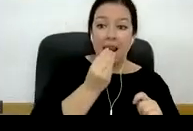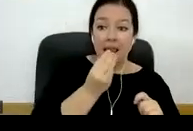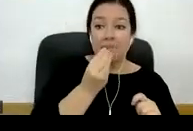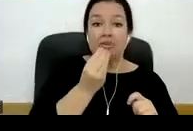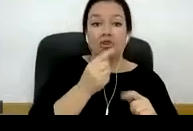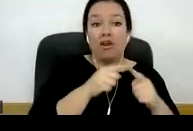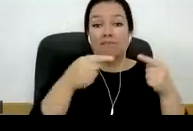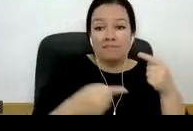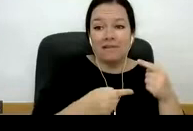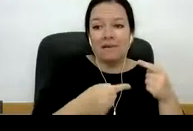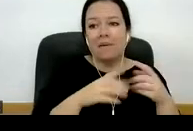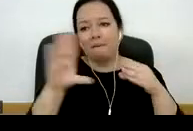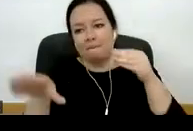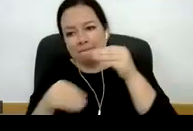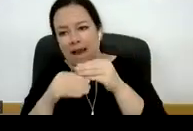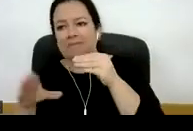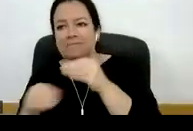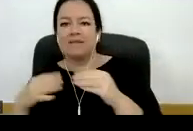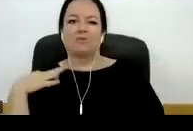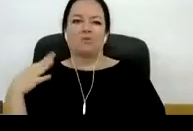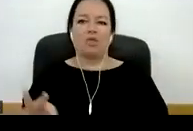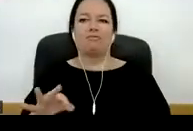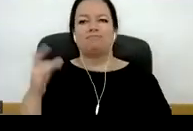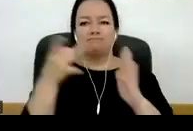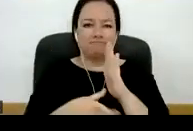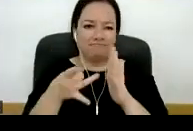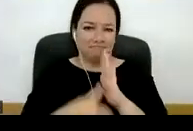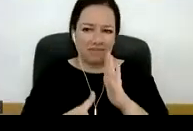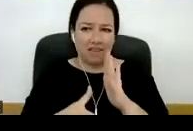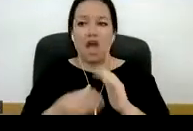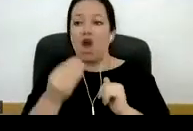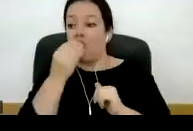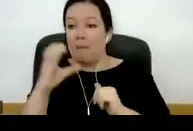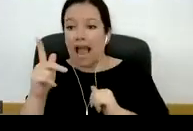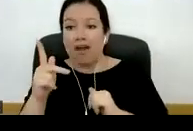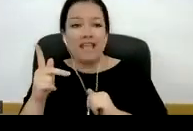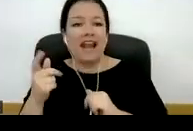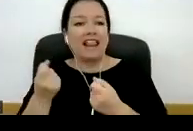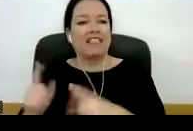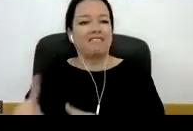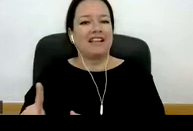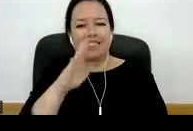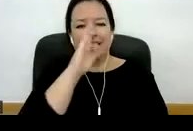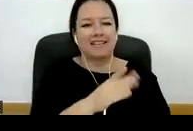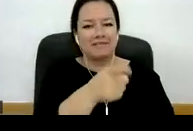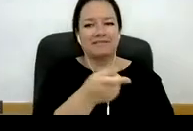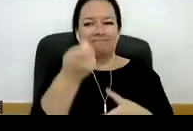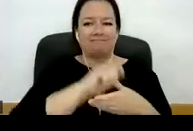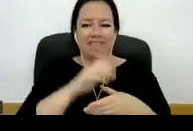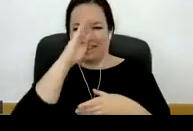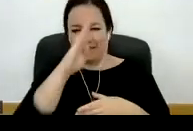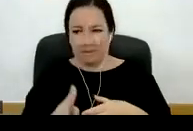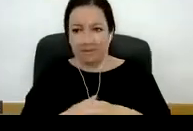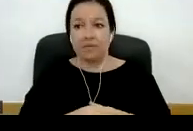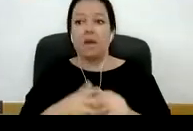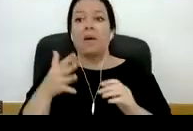podamos suplementar de manera contundente sin tener que aumentar las calorías que entran en nuestro cuerpo. Aparte de todas las